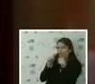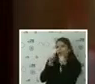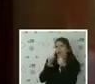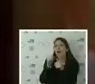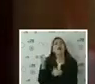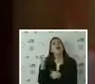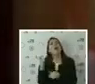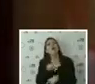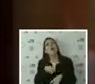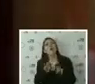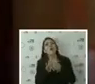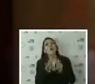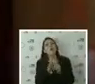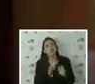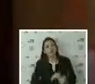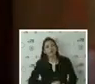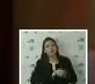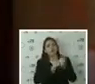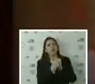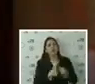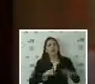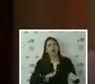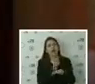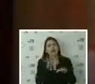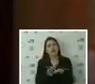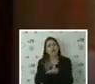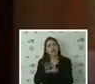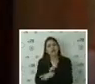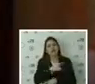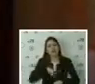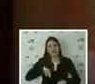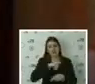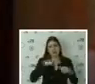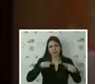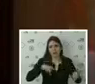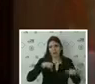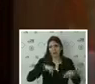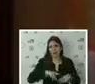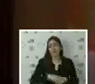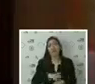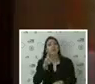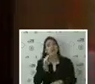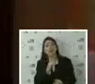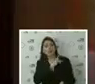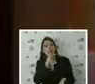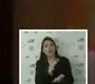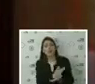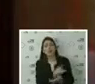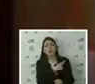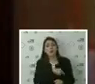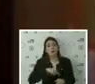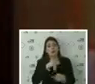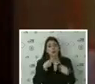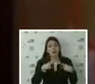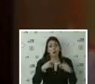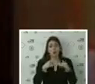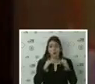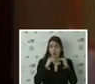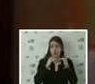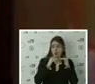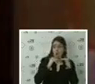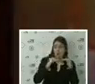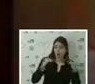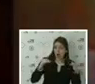todo esto nos hará justo cambiar este rumbo que tenemos como sociedad. Ya no para mirar una sociedad igualitaria, sino